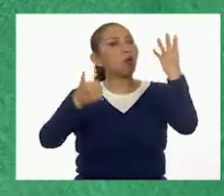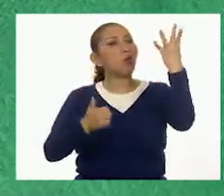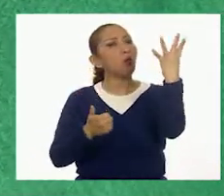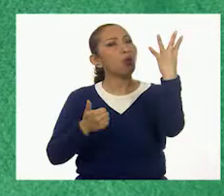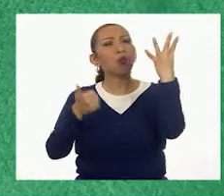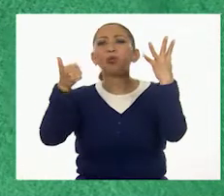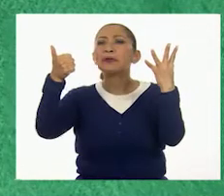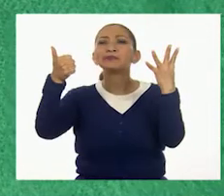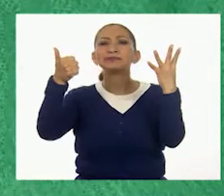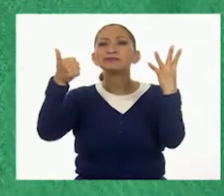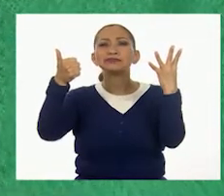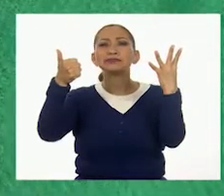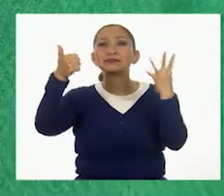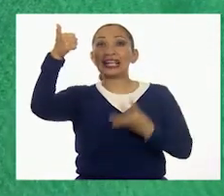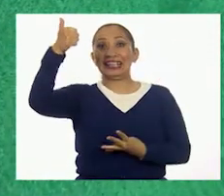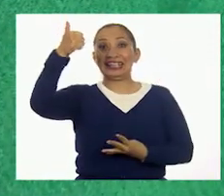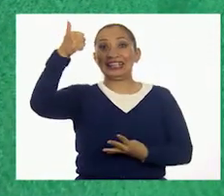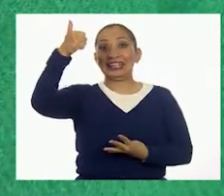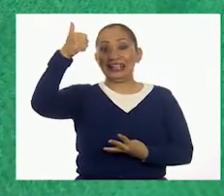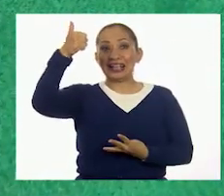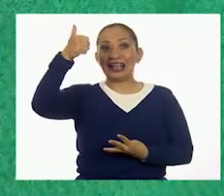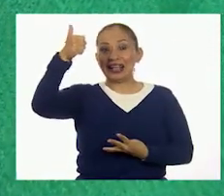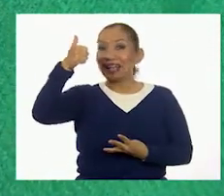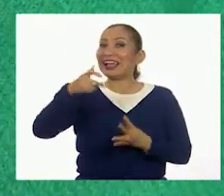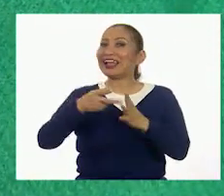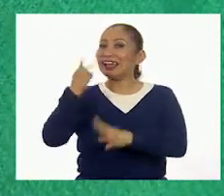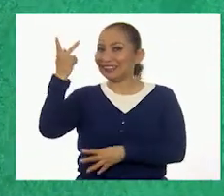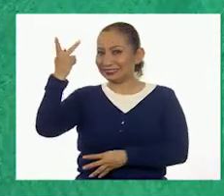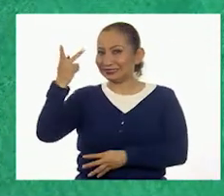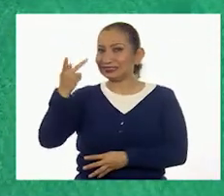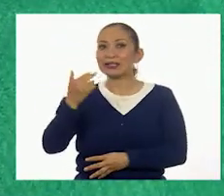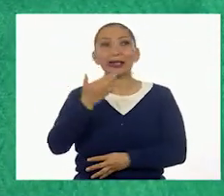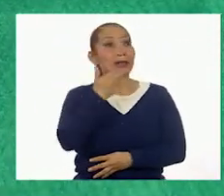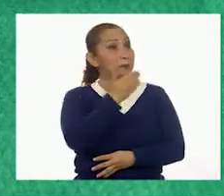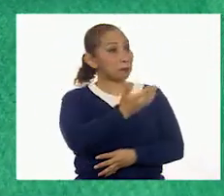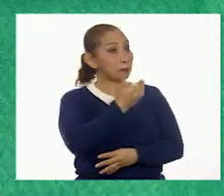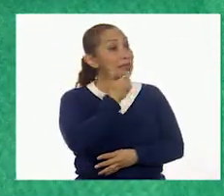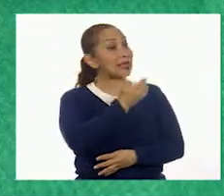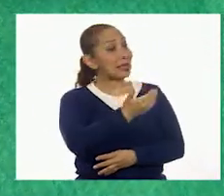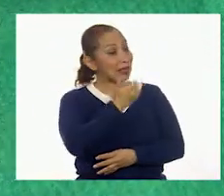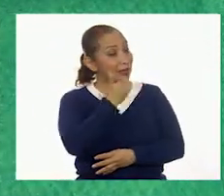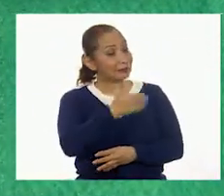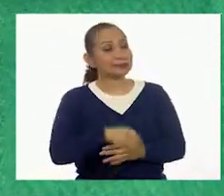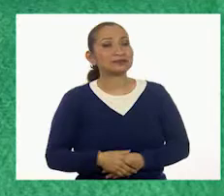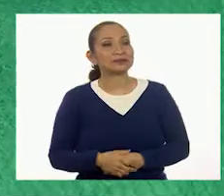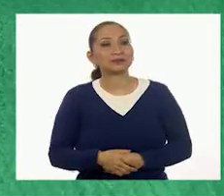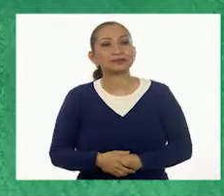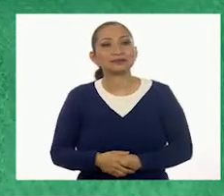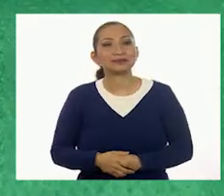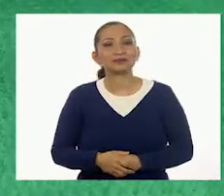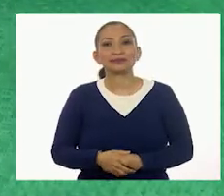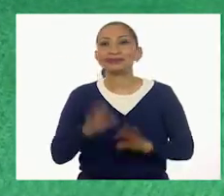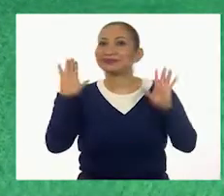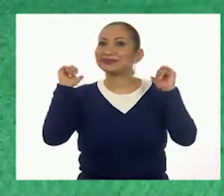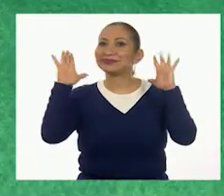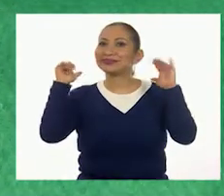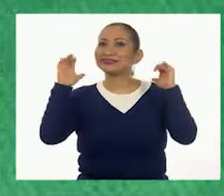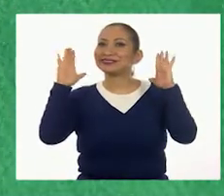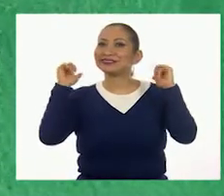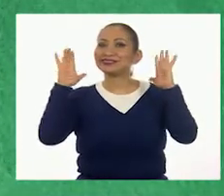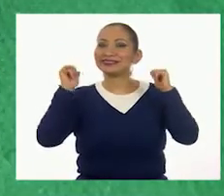el cuatro? Seis, otra vez. Muy bien. ¡Hasta luego!